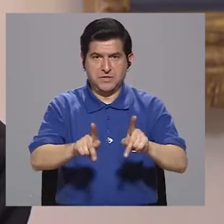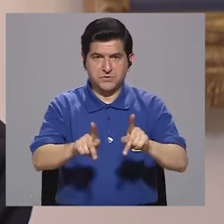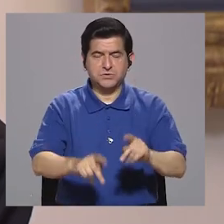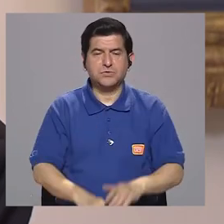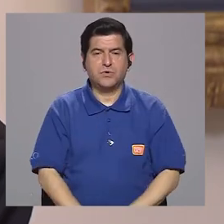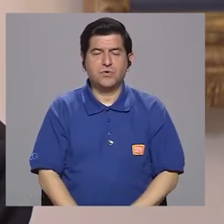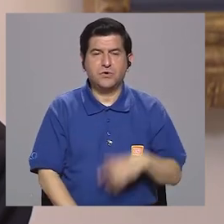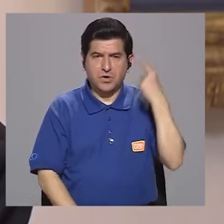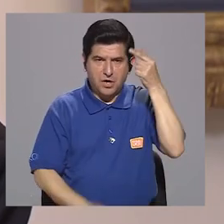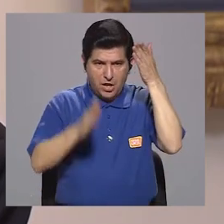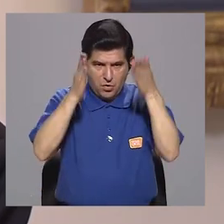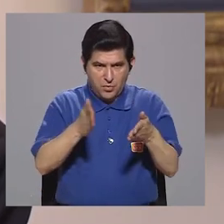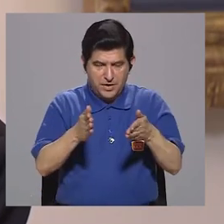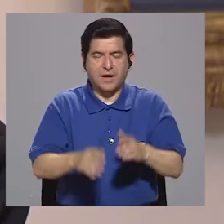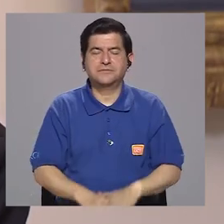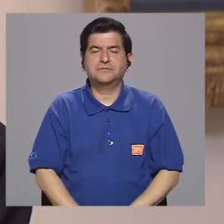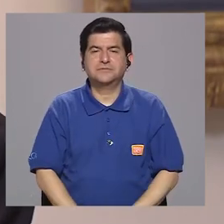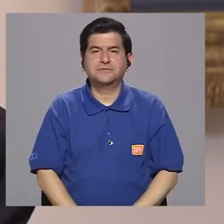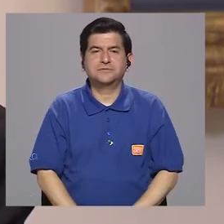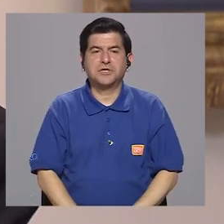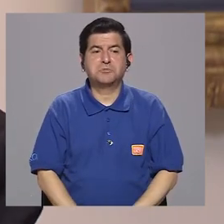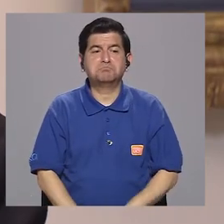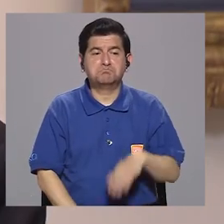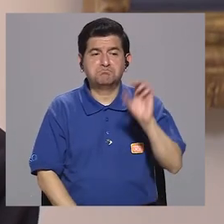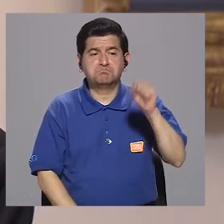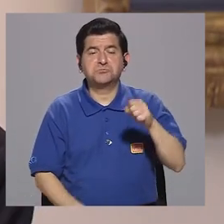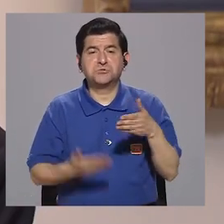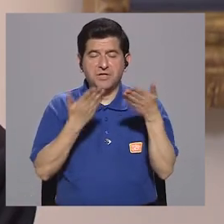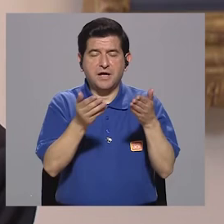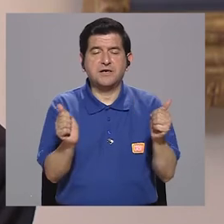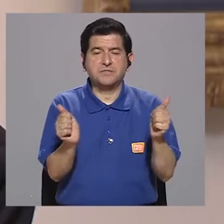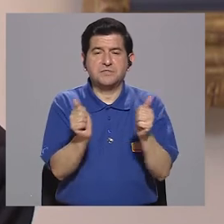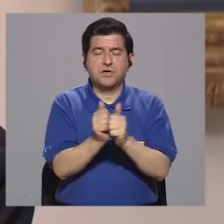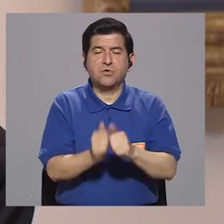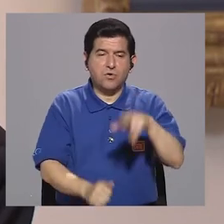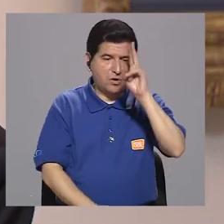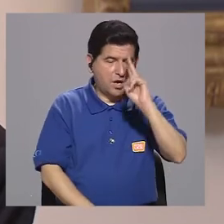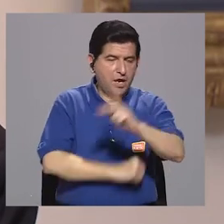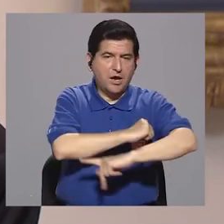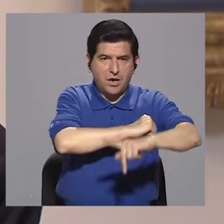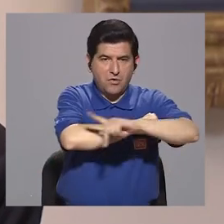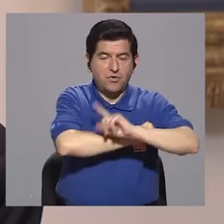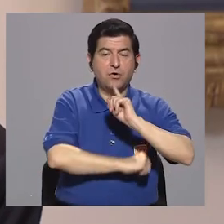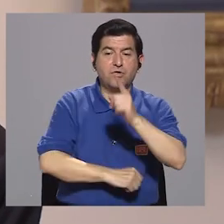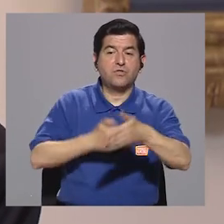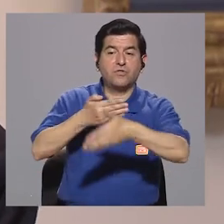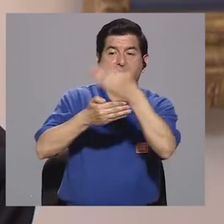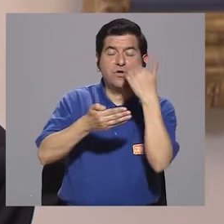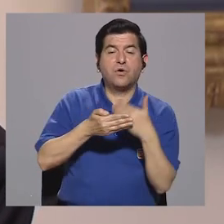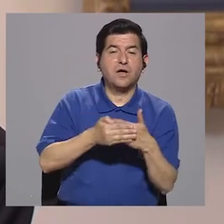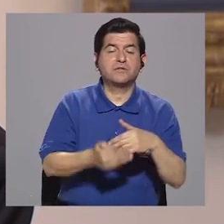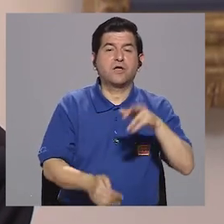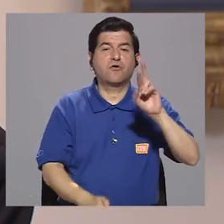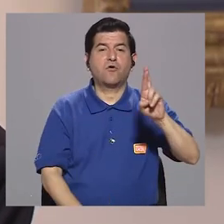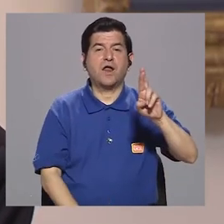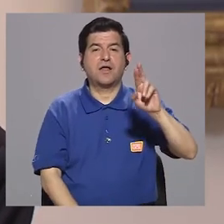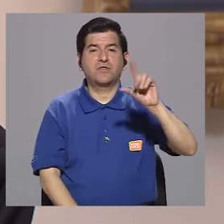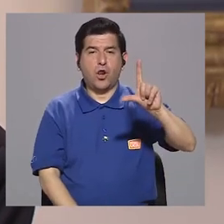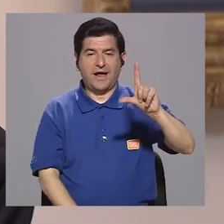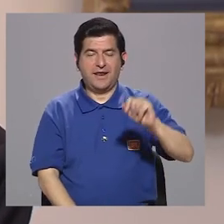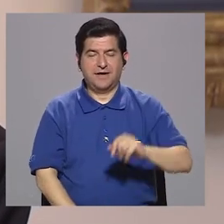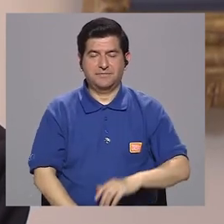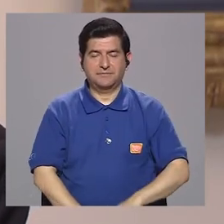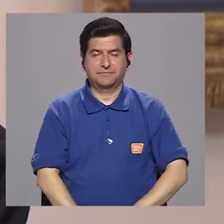como gobernante, como persona, se le dio con el benemeritazgo como bien lo señala don Rolando Laclea